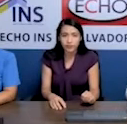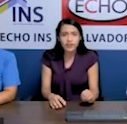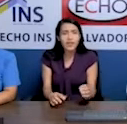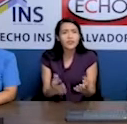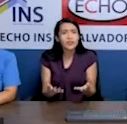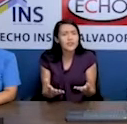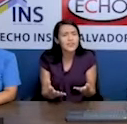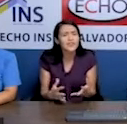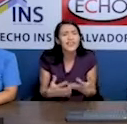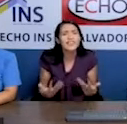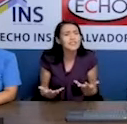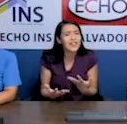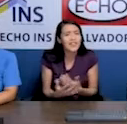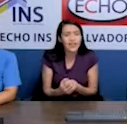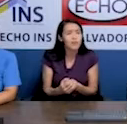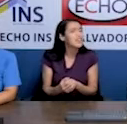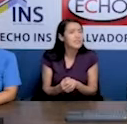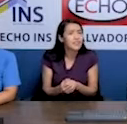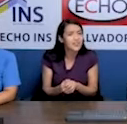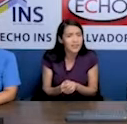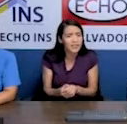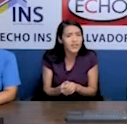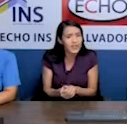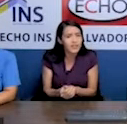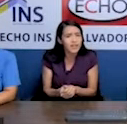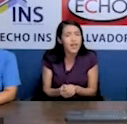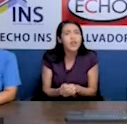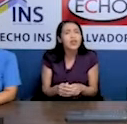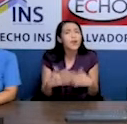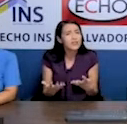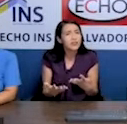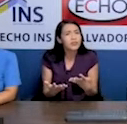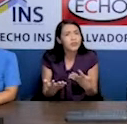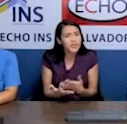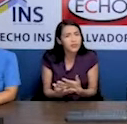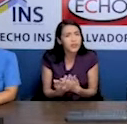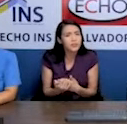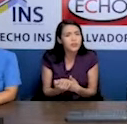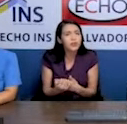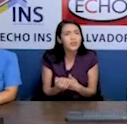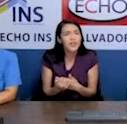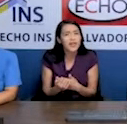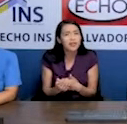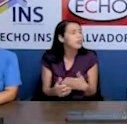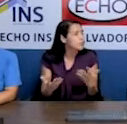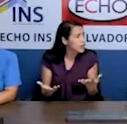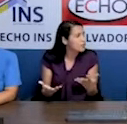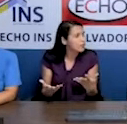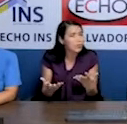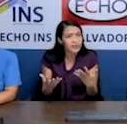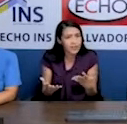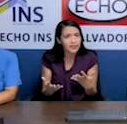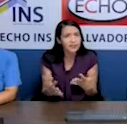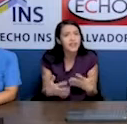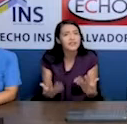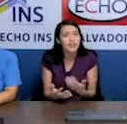persona. Entonces, ¿qué dice la medicina basada en evidencia? ¿Cuáles son los síntomas por los que consultan